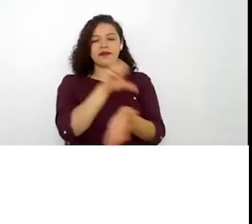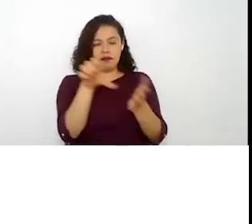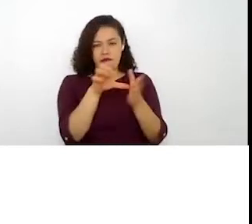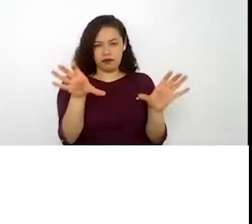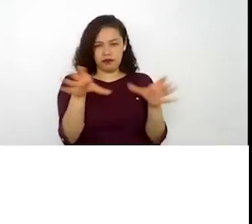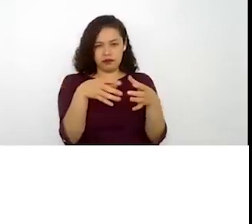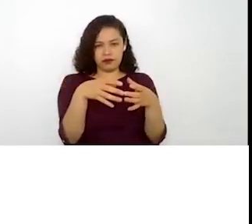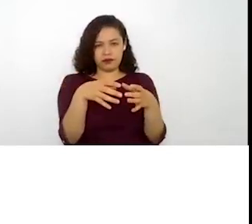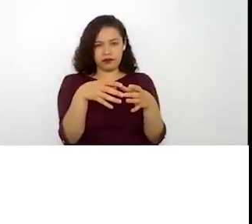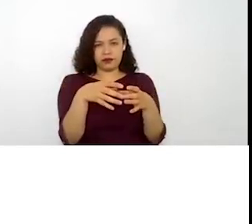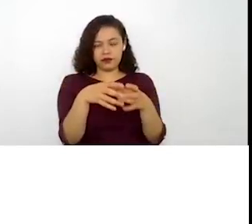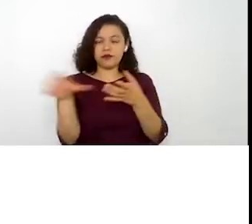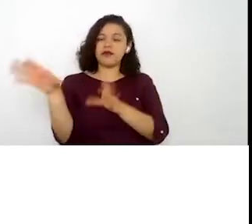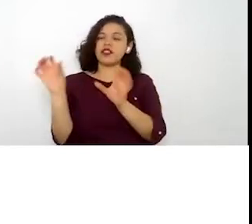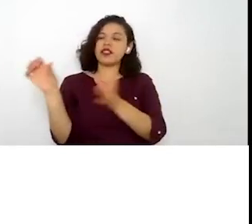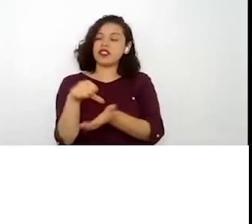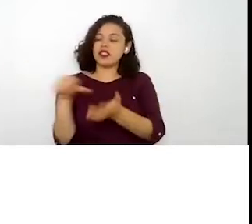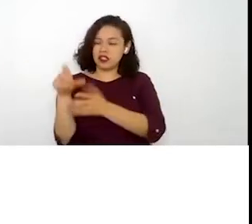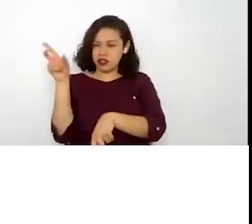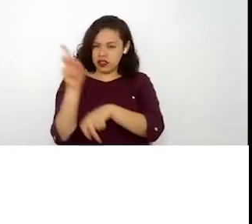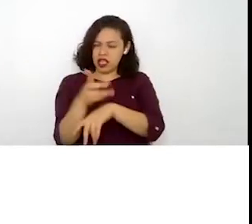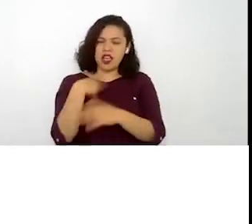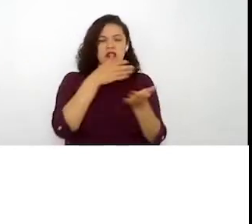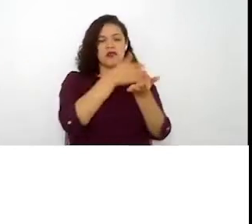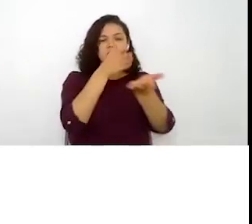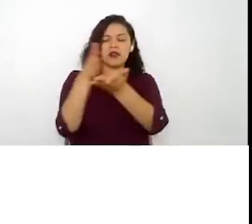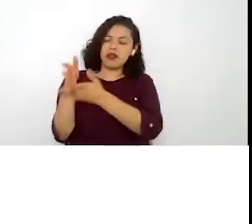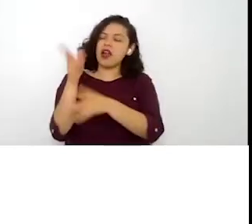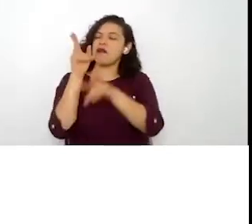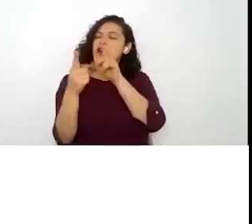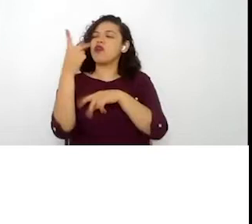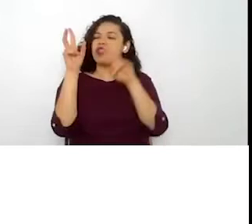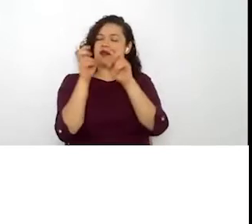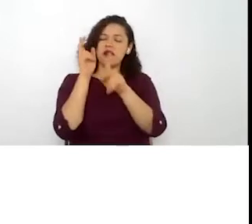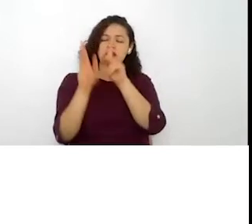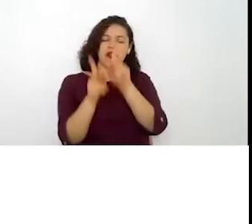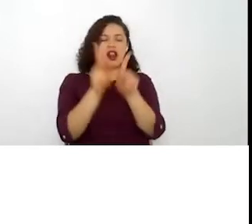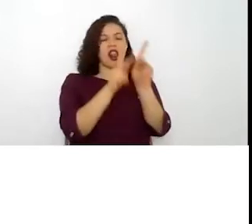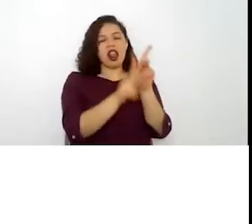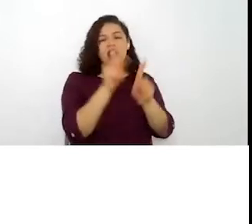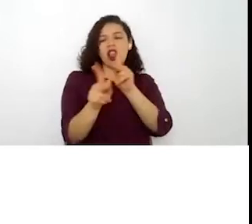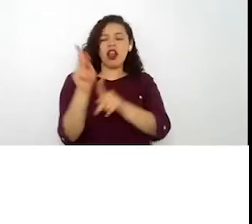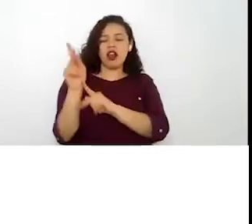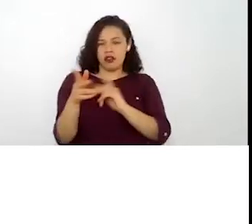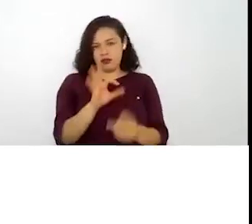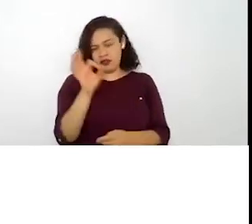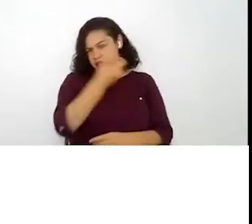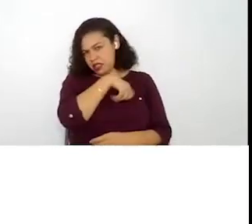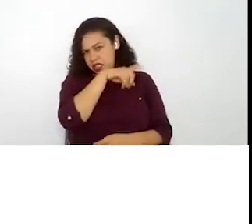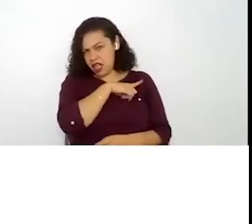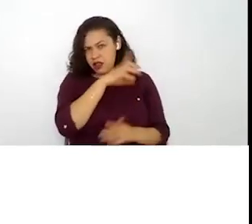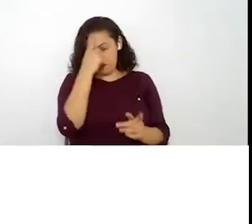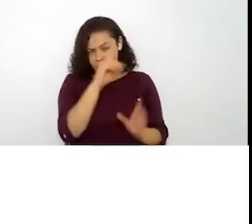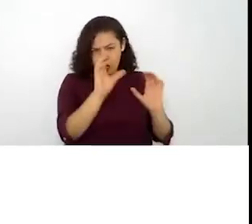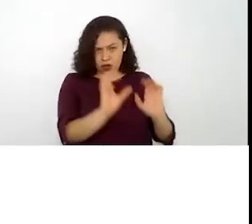va un centro de día y da pláticas acerca de un tema puede ser este salud preventiva